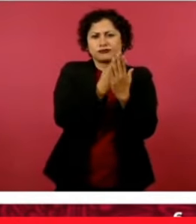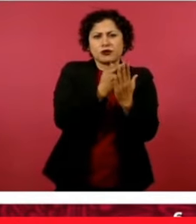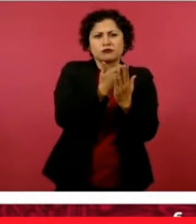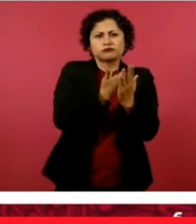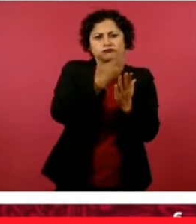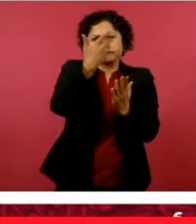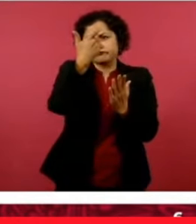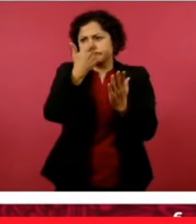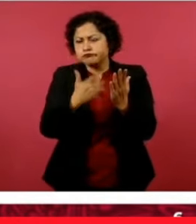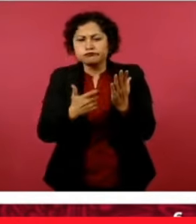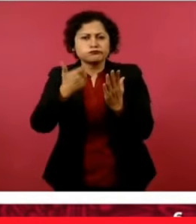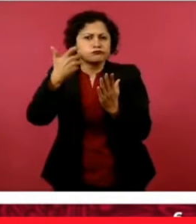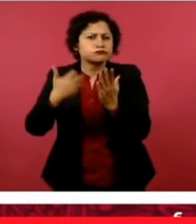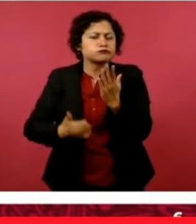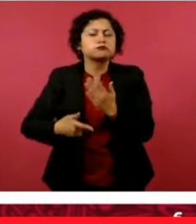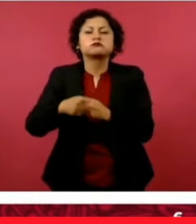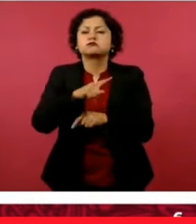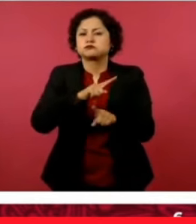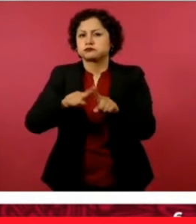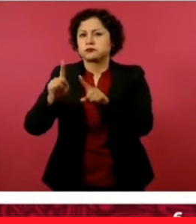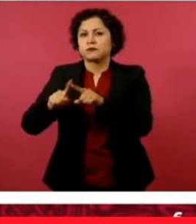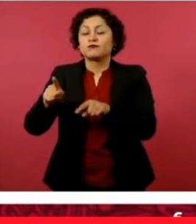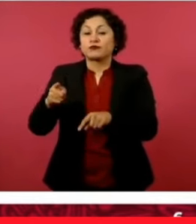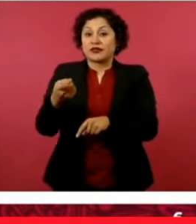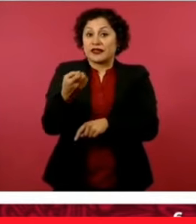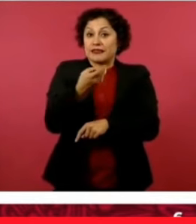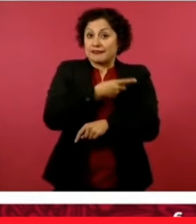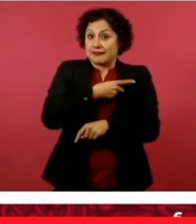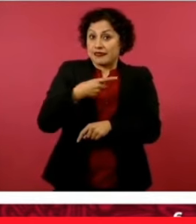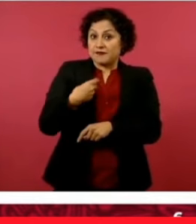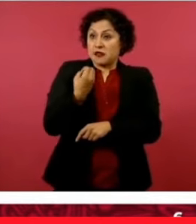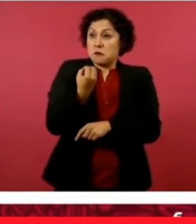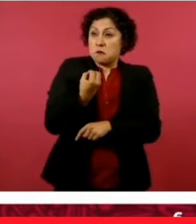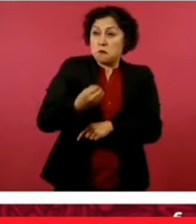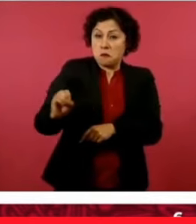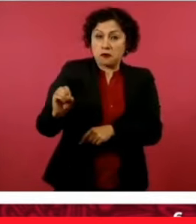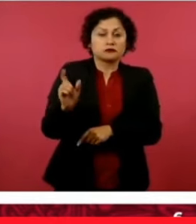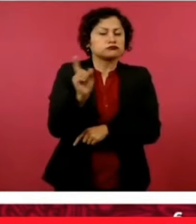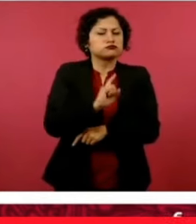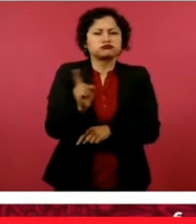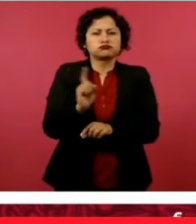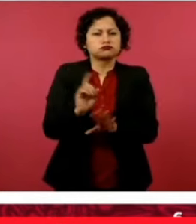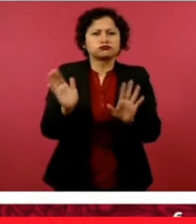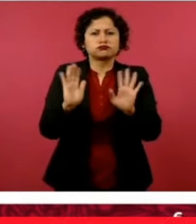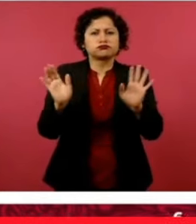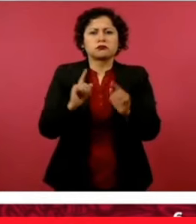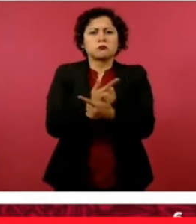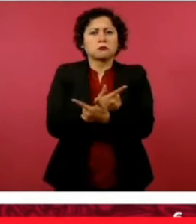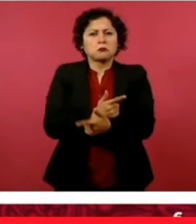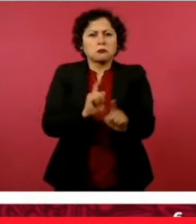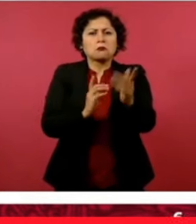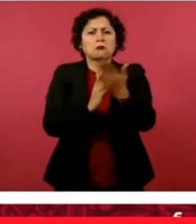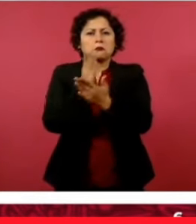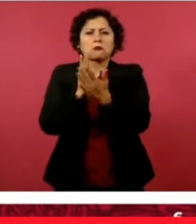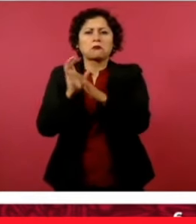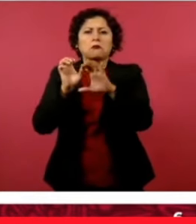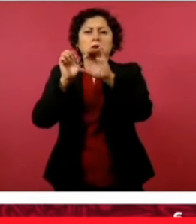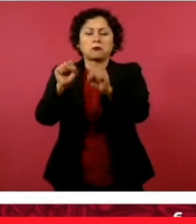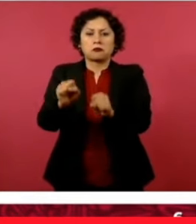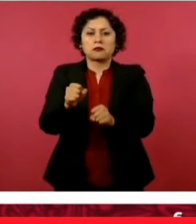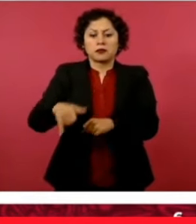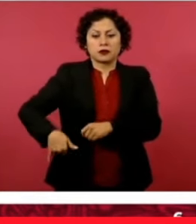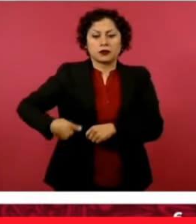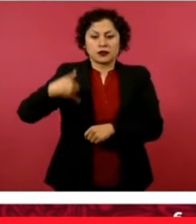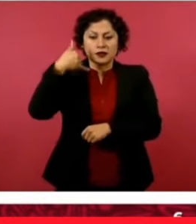mercado, sin plazos forzosos, como se mencionan ahí, en la red nacional y que contiene minutos para llamadas, internet,